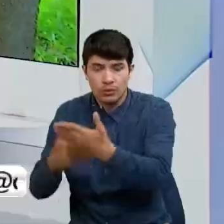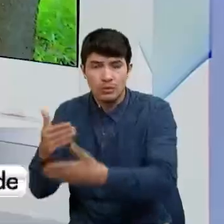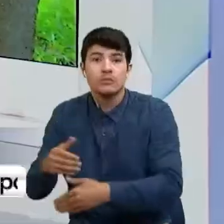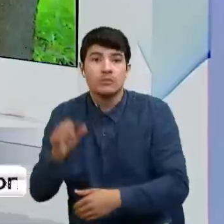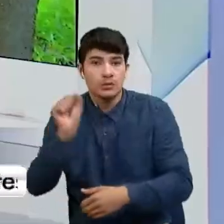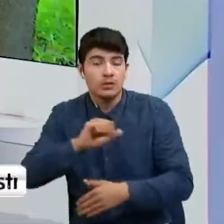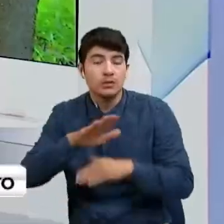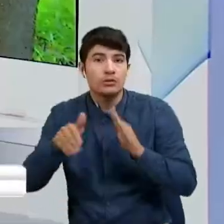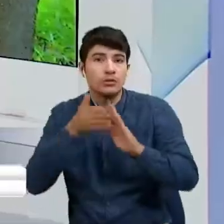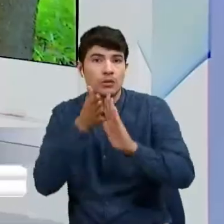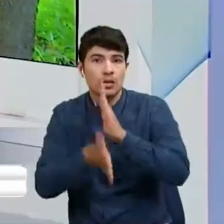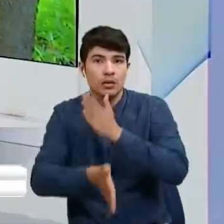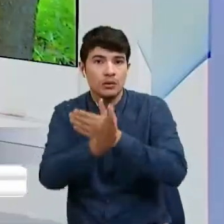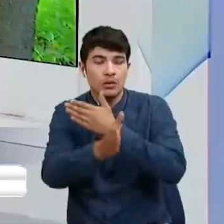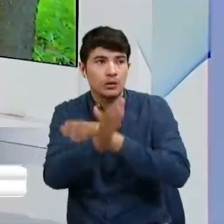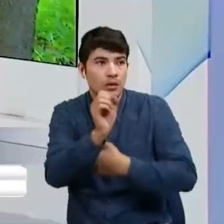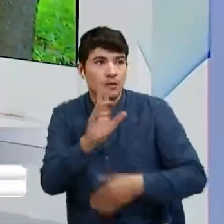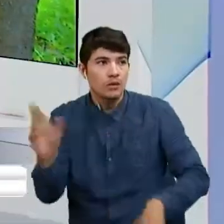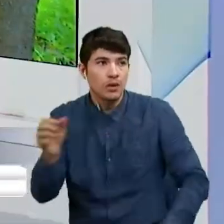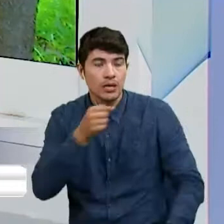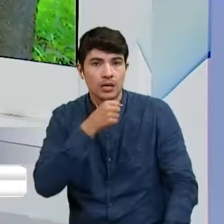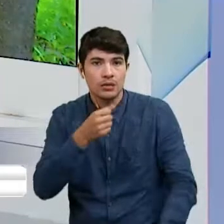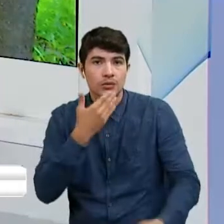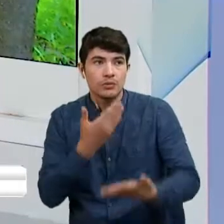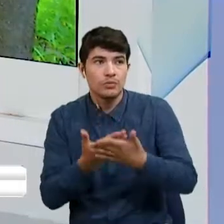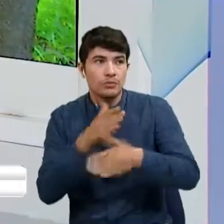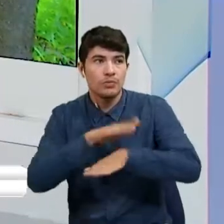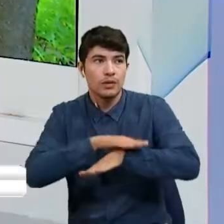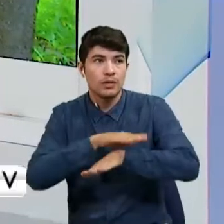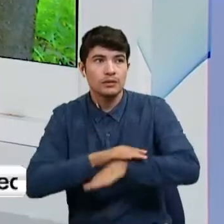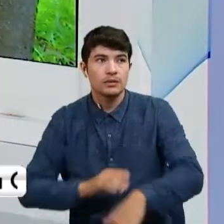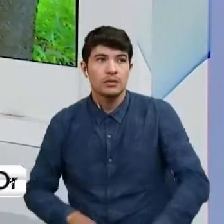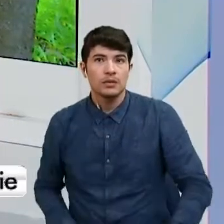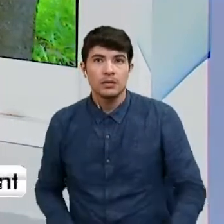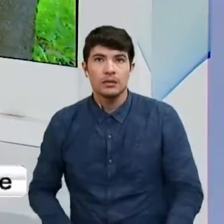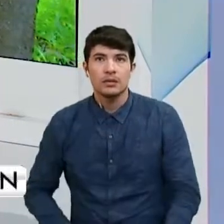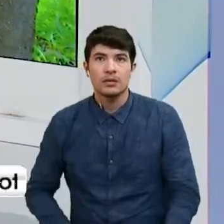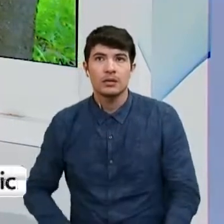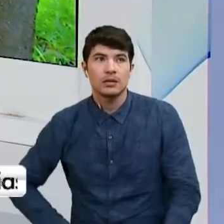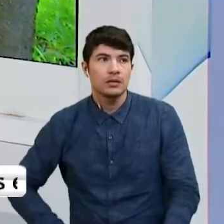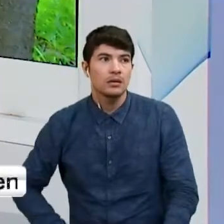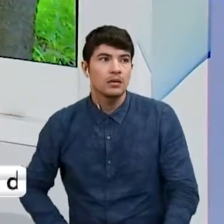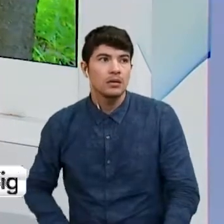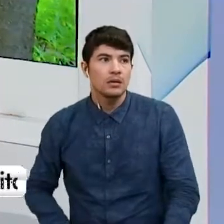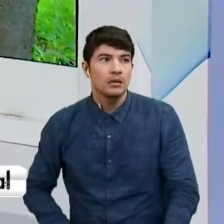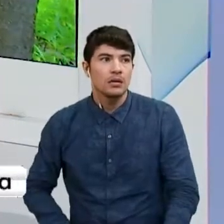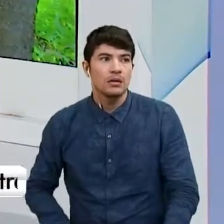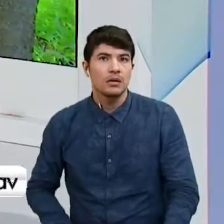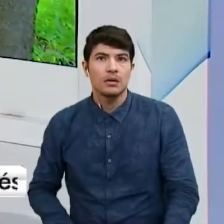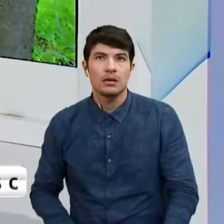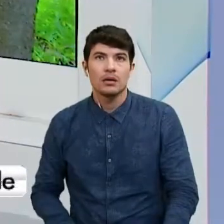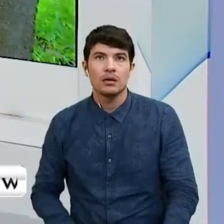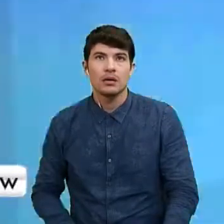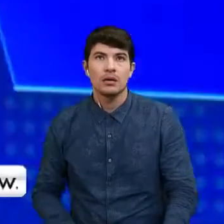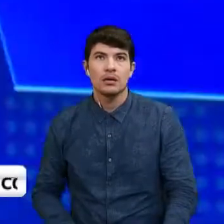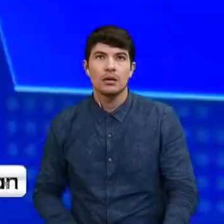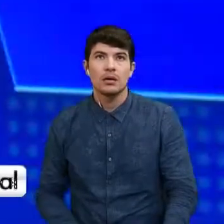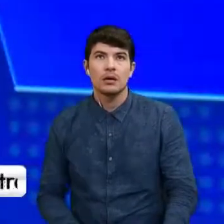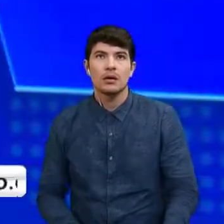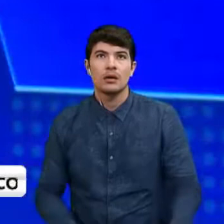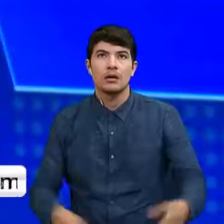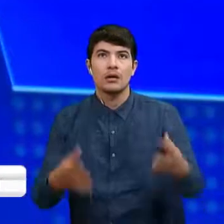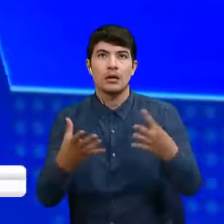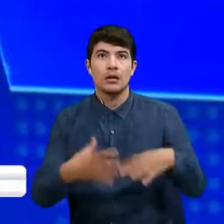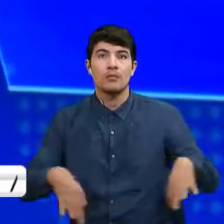televidentes estás toda la información que registramos con la cámara de jong higuera informó geither lo gato cuadros para oriente noticias importante e